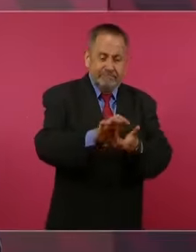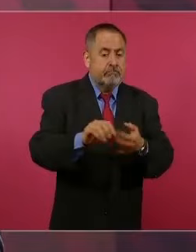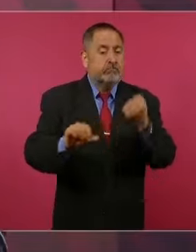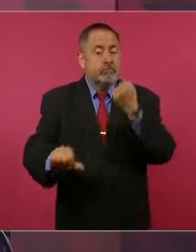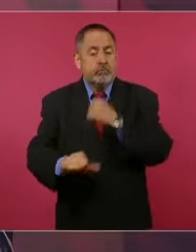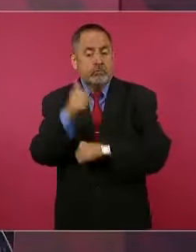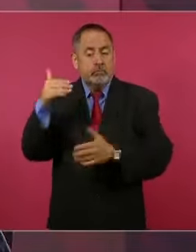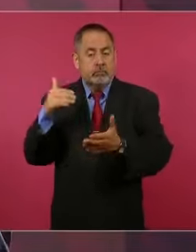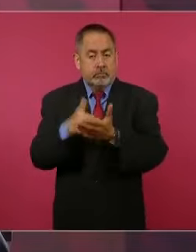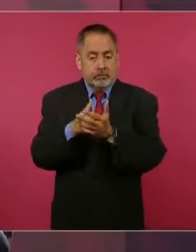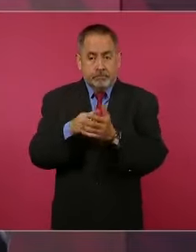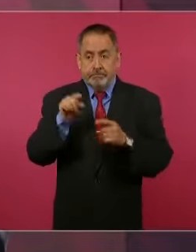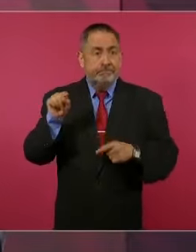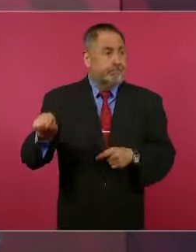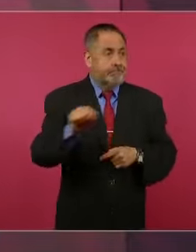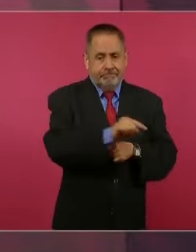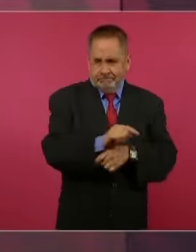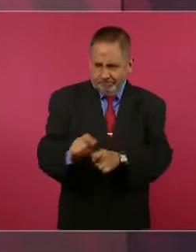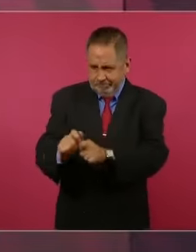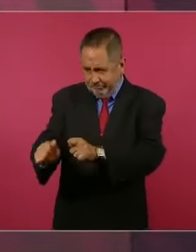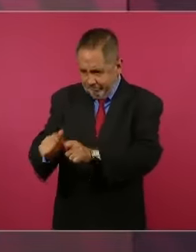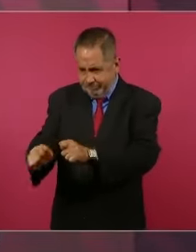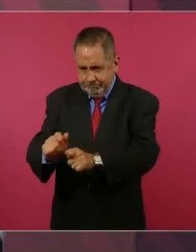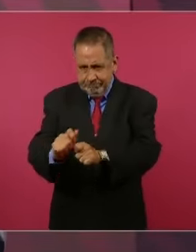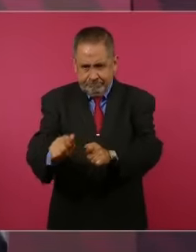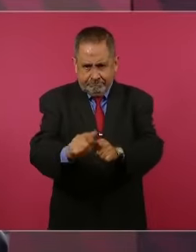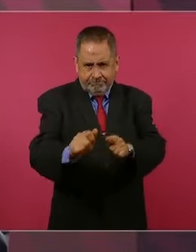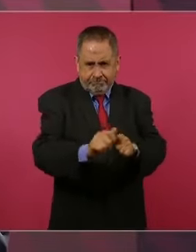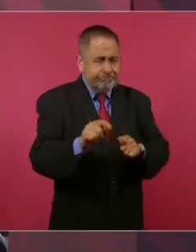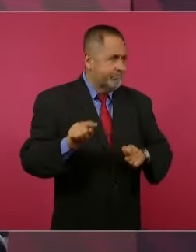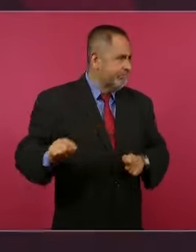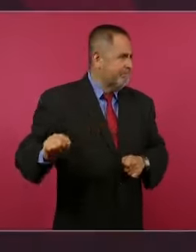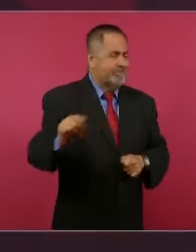11,000 comités de